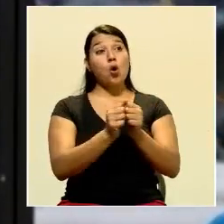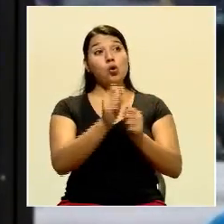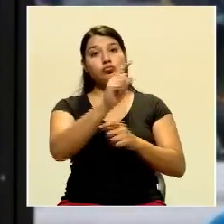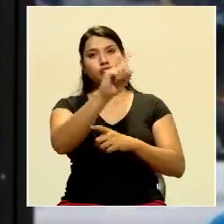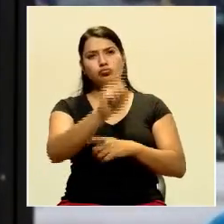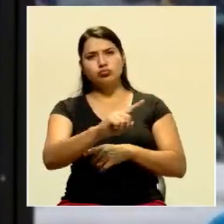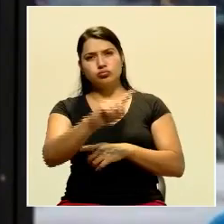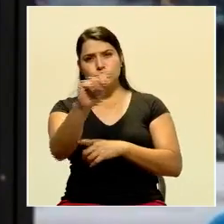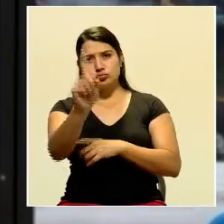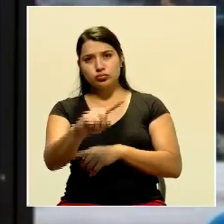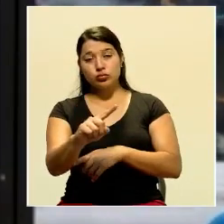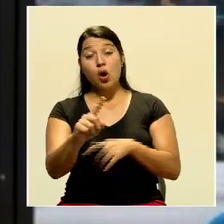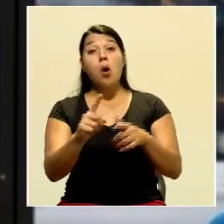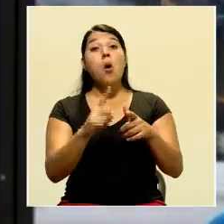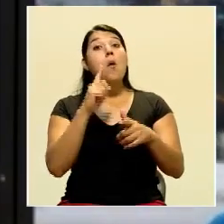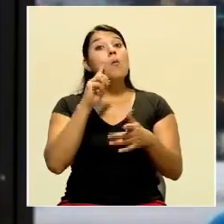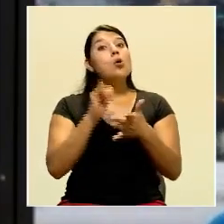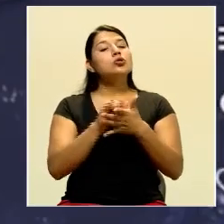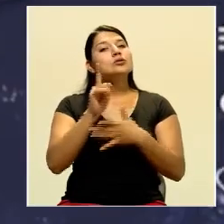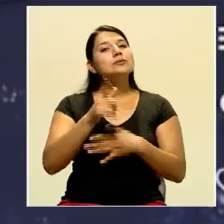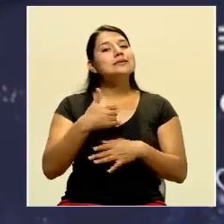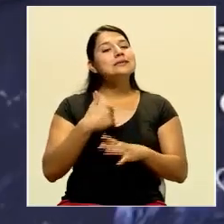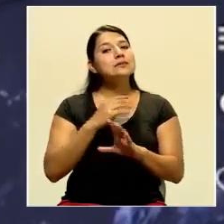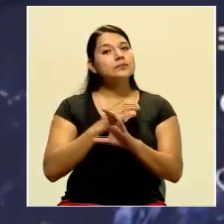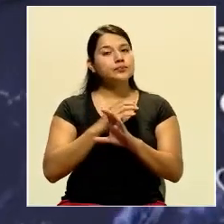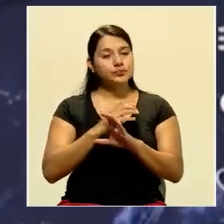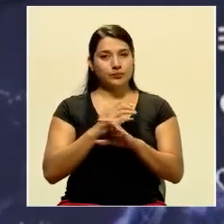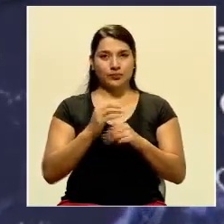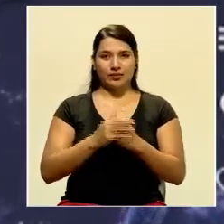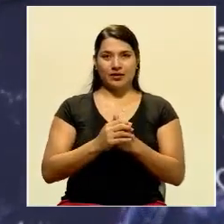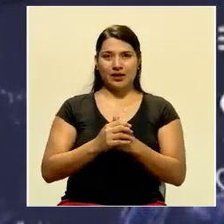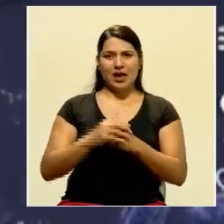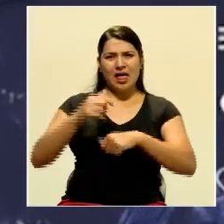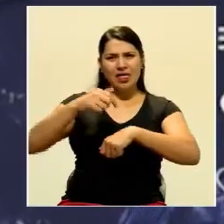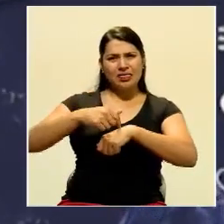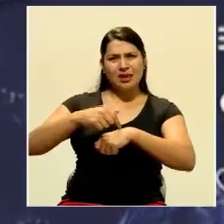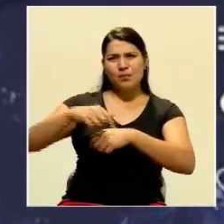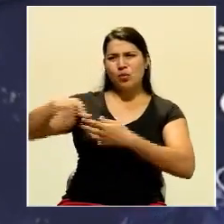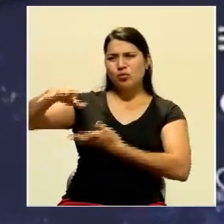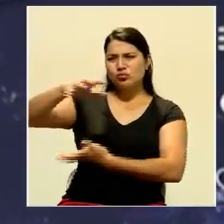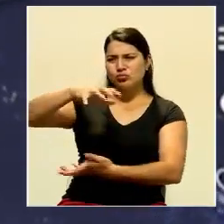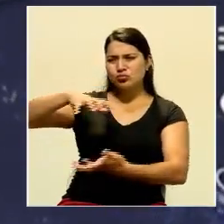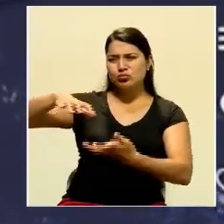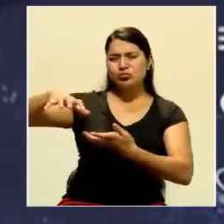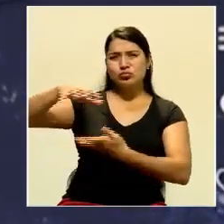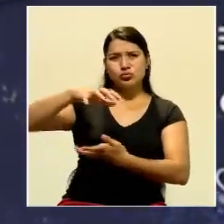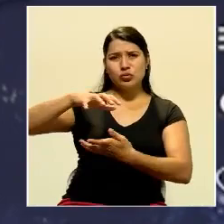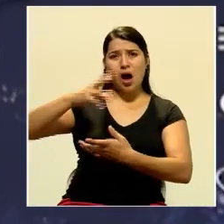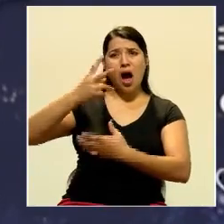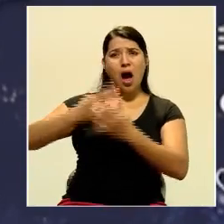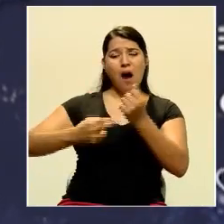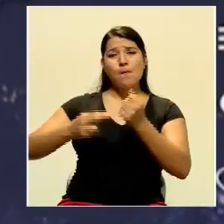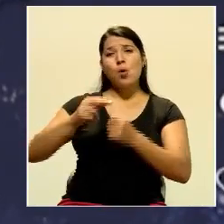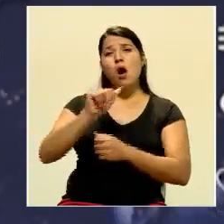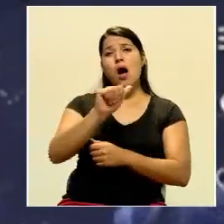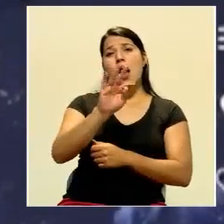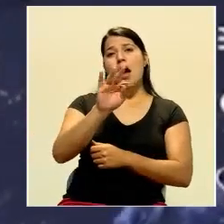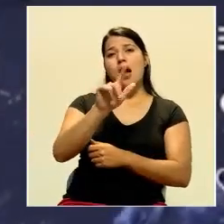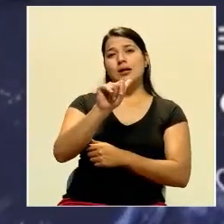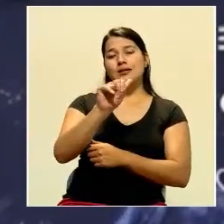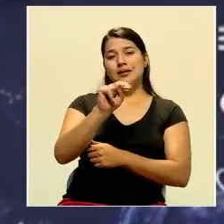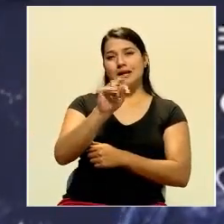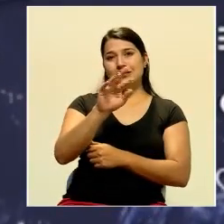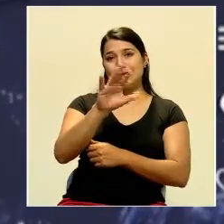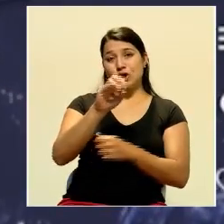fuertes, por lo que hay que mantener las precauciones del caso. La temporada ciclónica tanto en el Pacífico como en el Atlántico se mantiene muy activa. En el